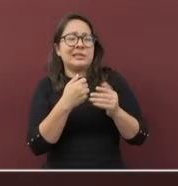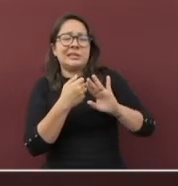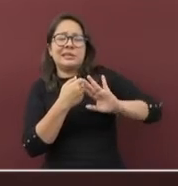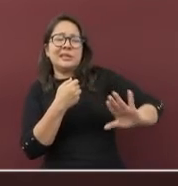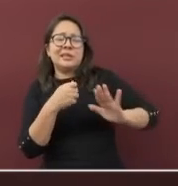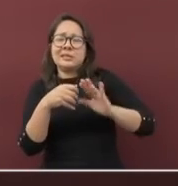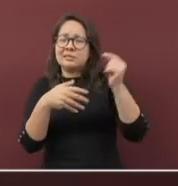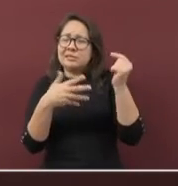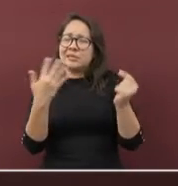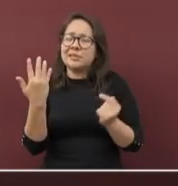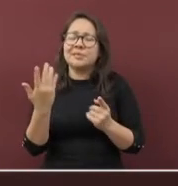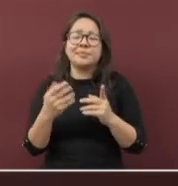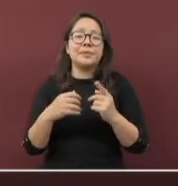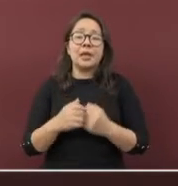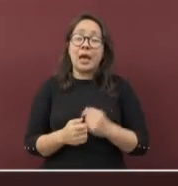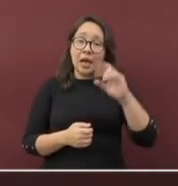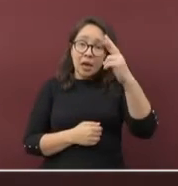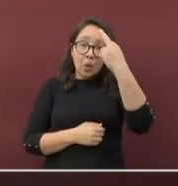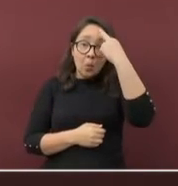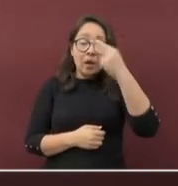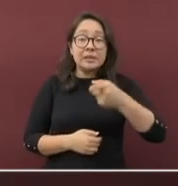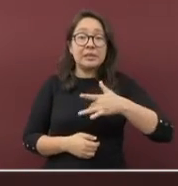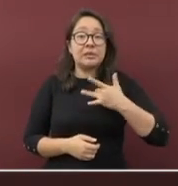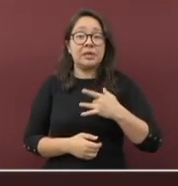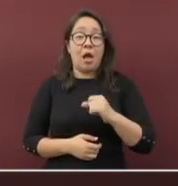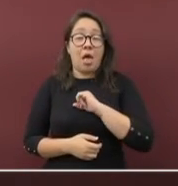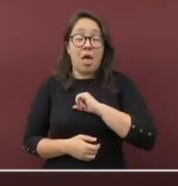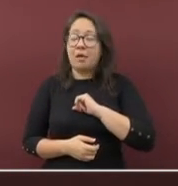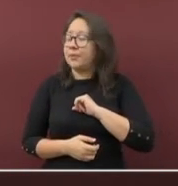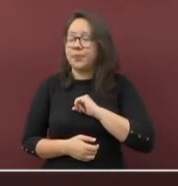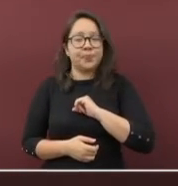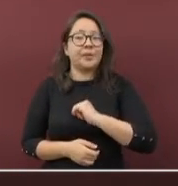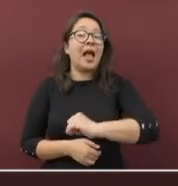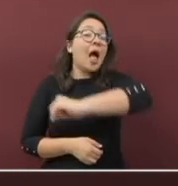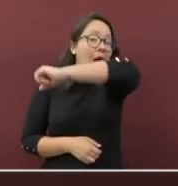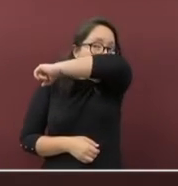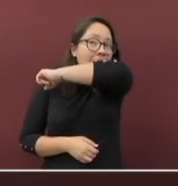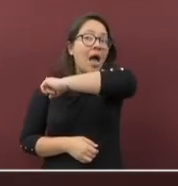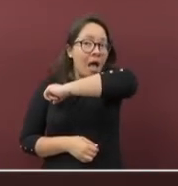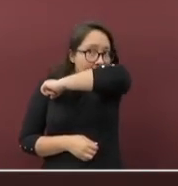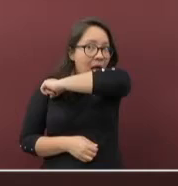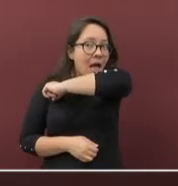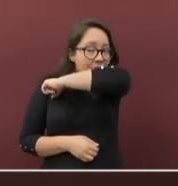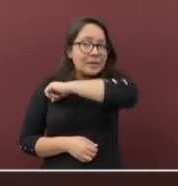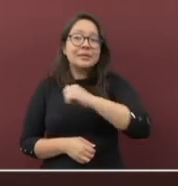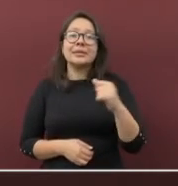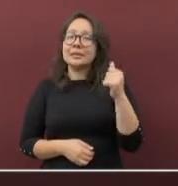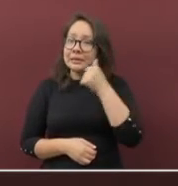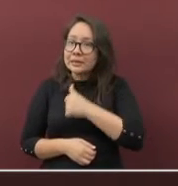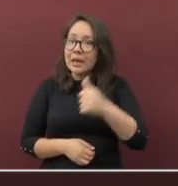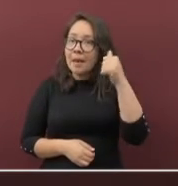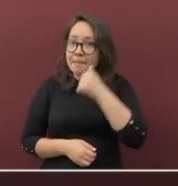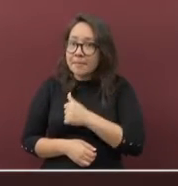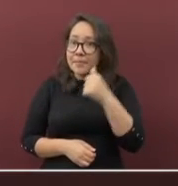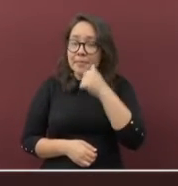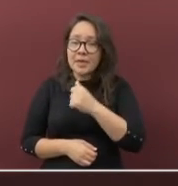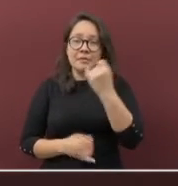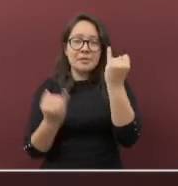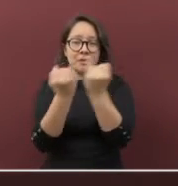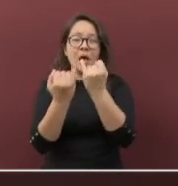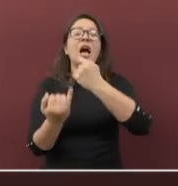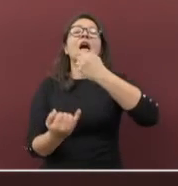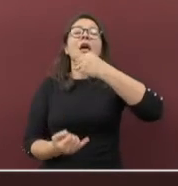que le recordamos toser y estornudar en el pliegue interno del codo así como